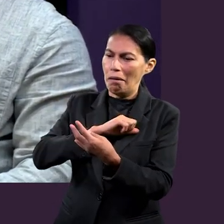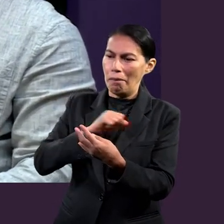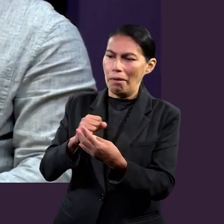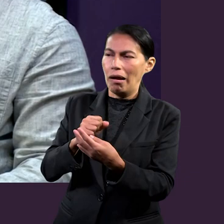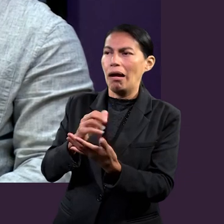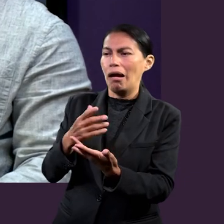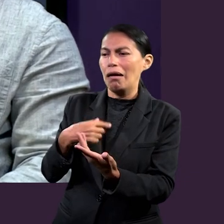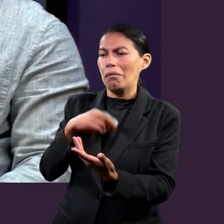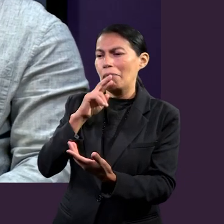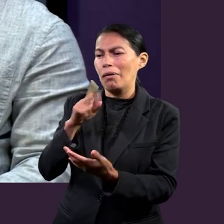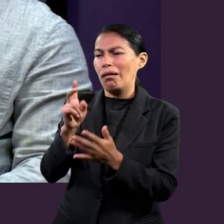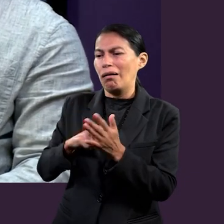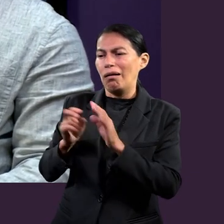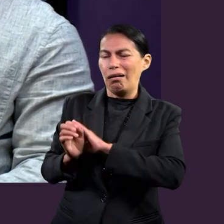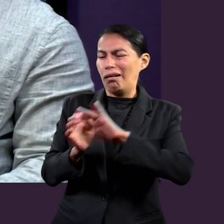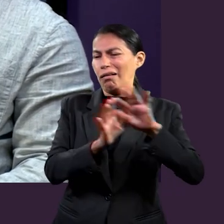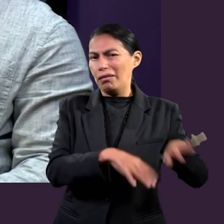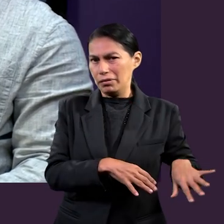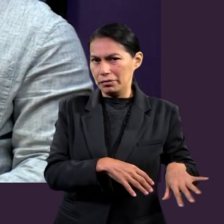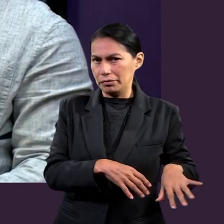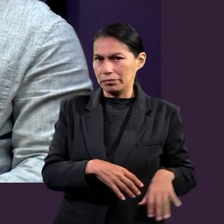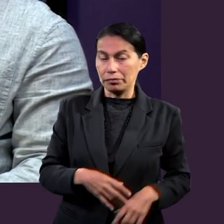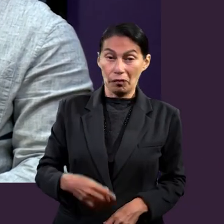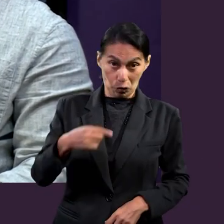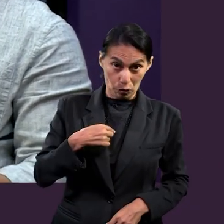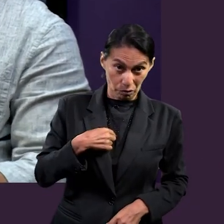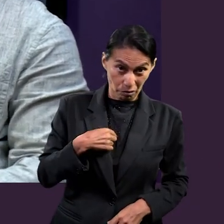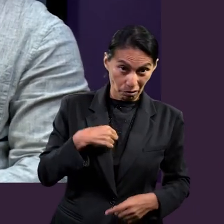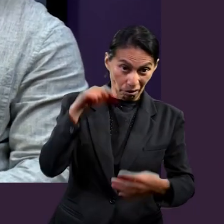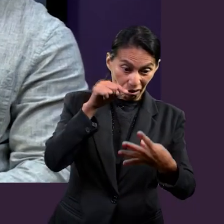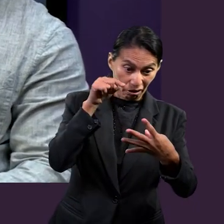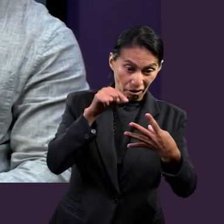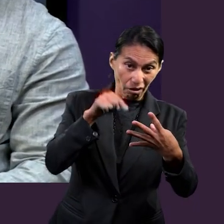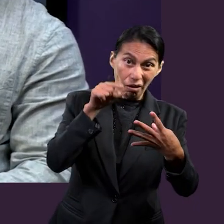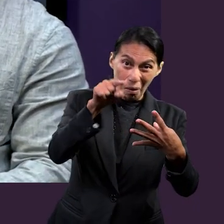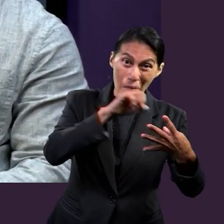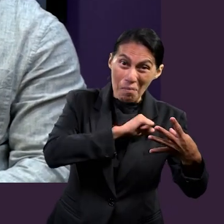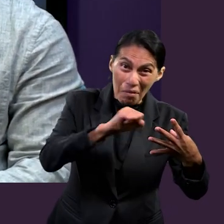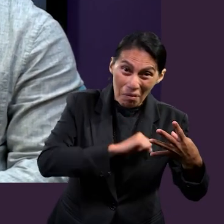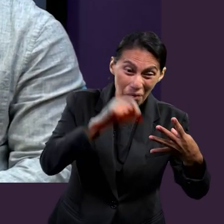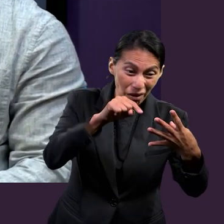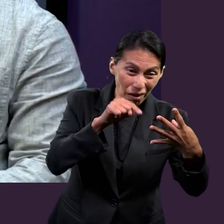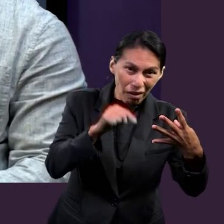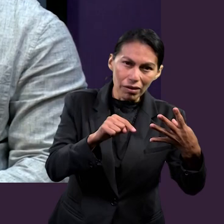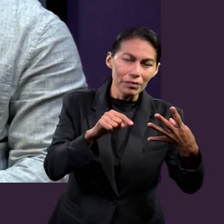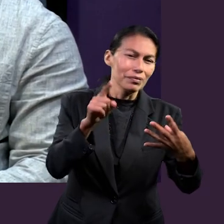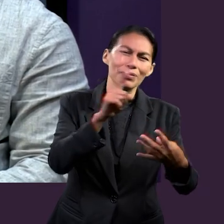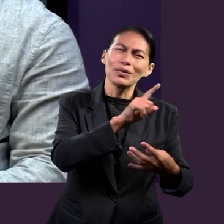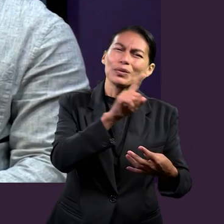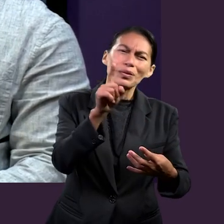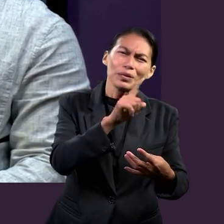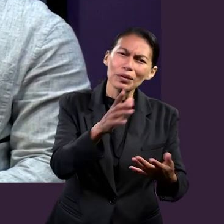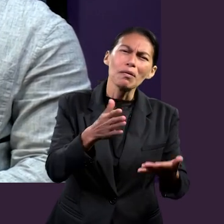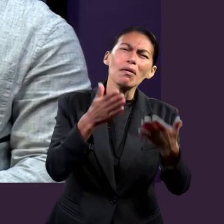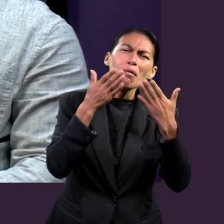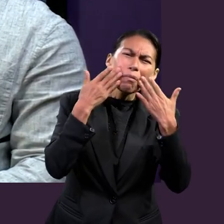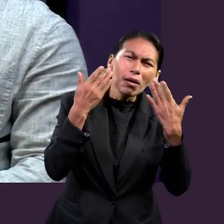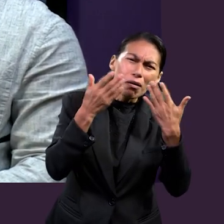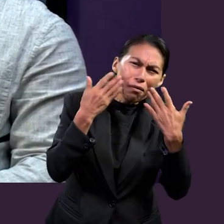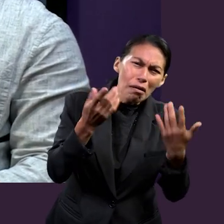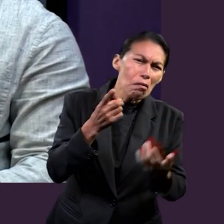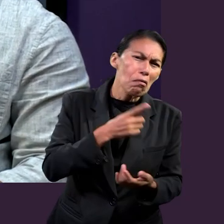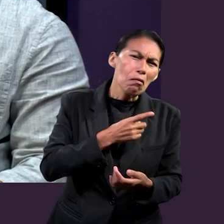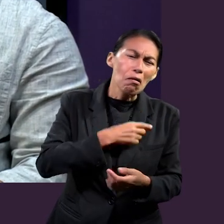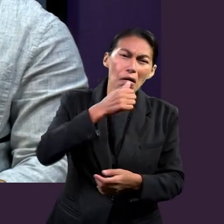es, a veces, nuestra posición de decirle a la persona, oye, estás mal en esto, ¿no? Hay el momento